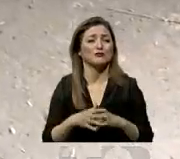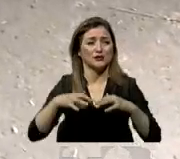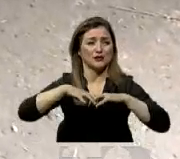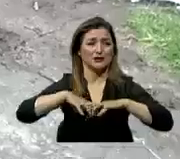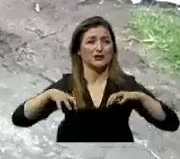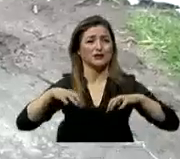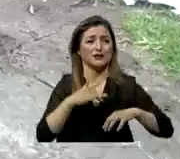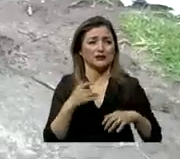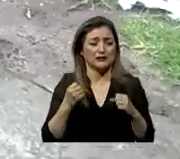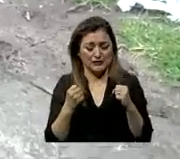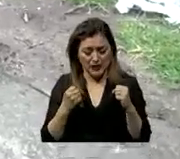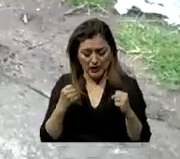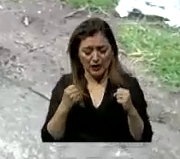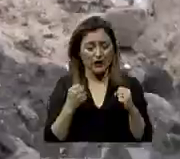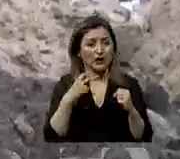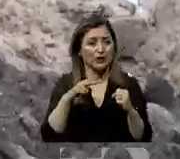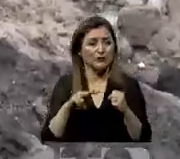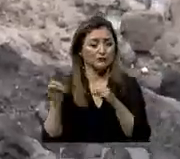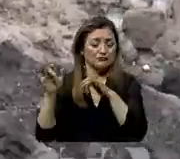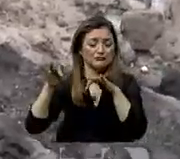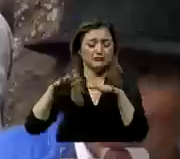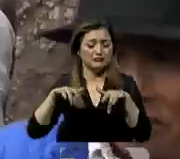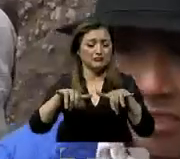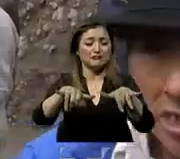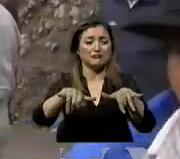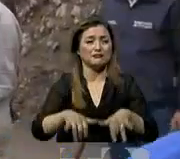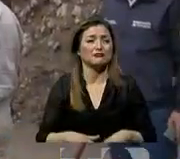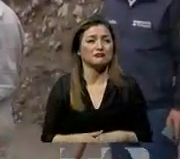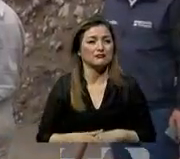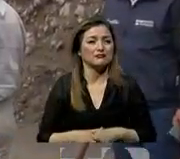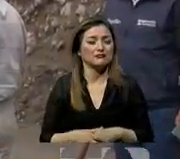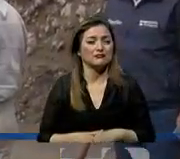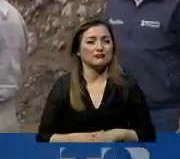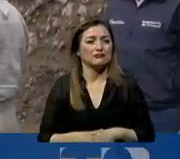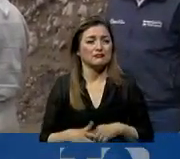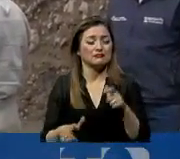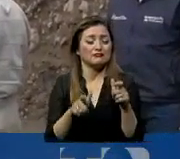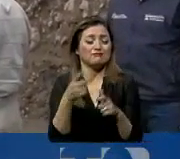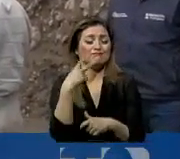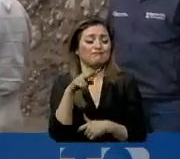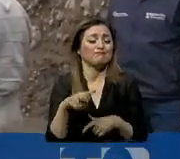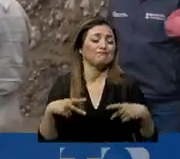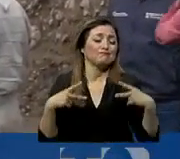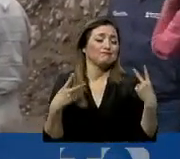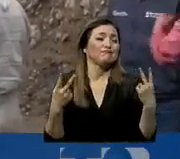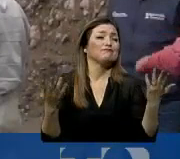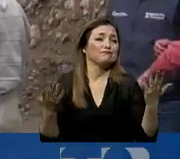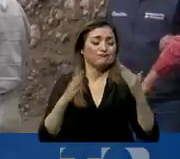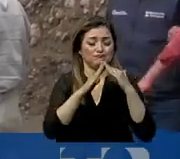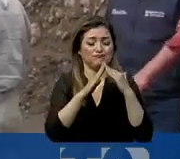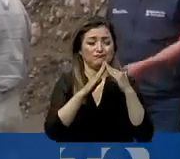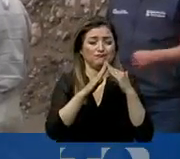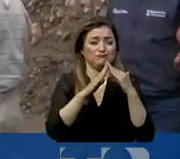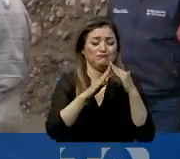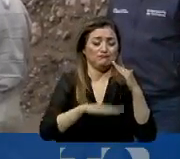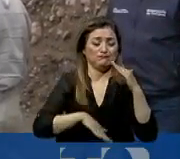viven en medio de la zozobra al ver que los derrumbes continúan. Miren cómo están viviendo en la mitad del deslave la